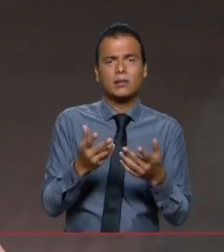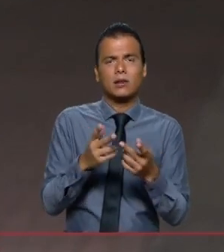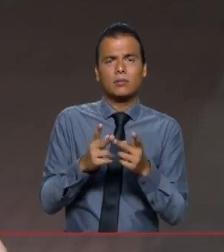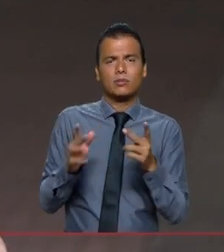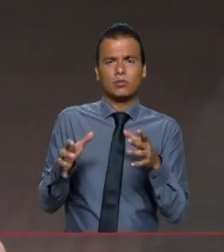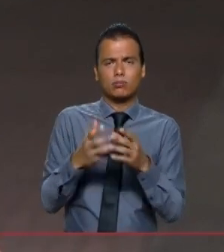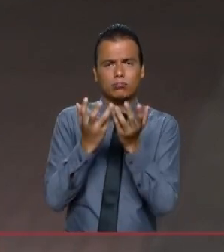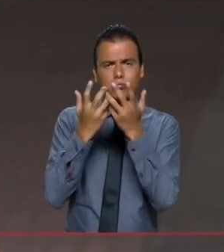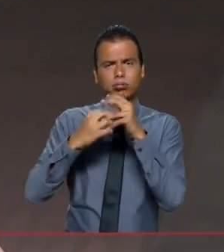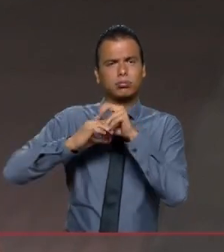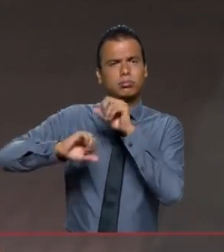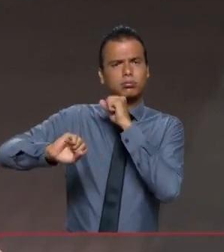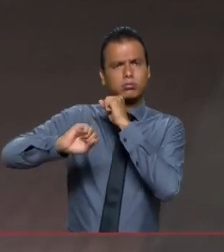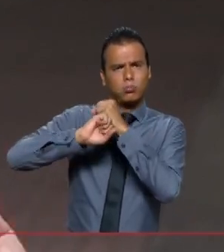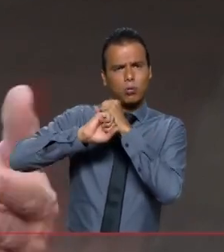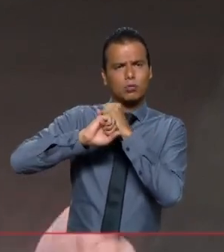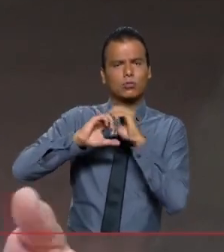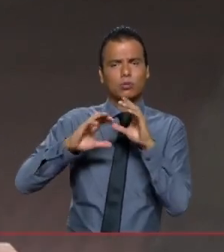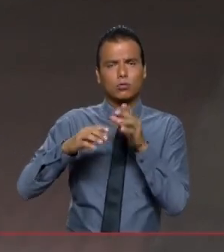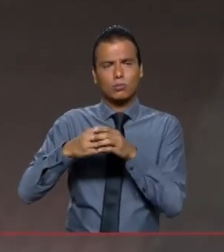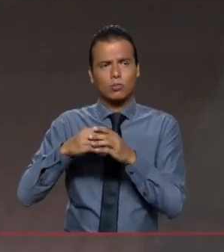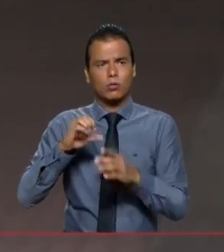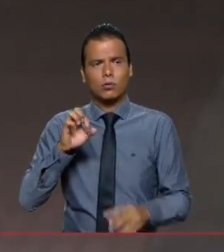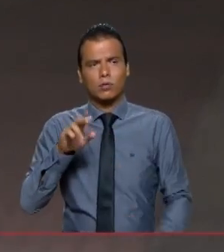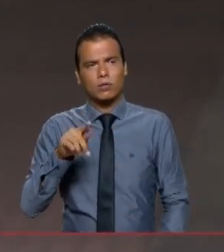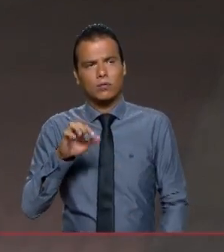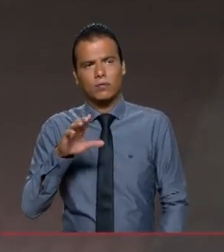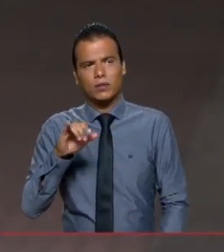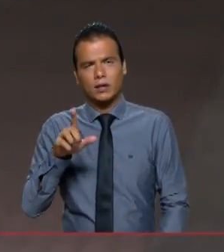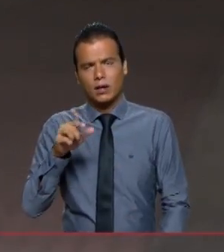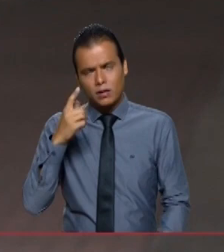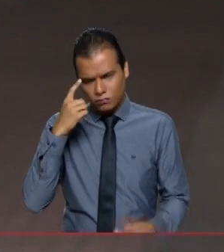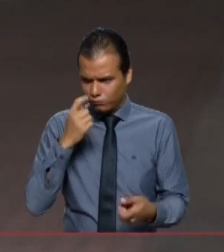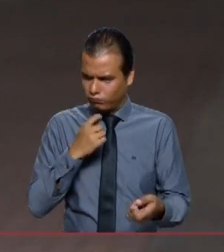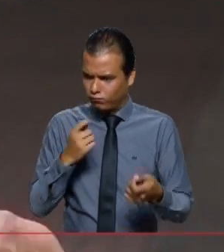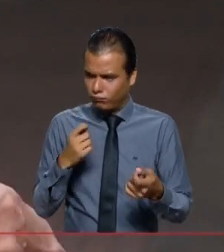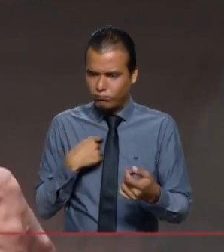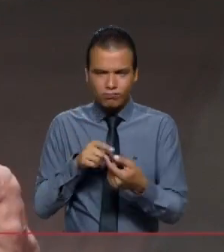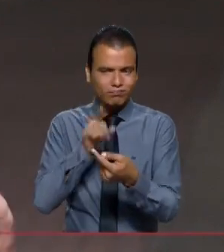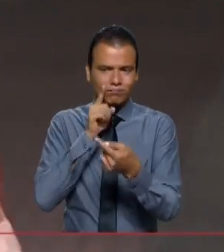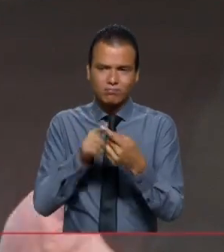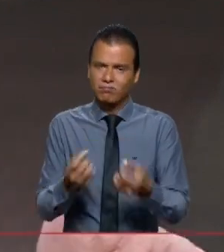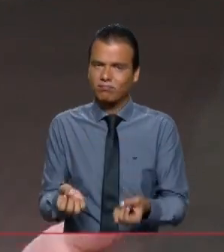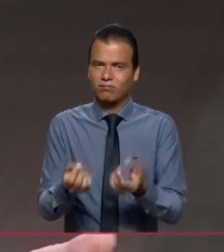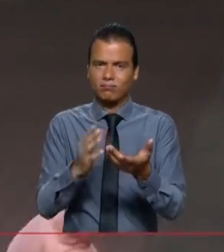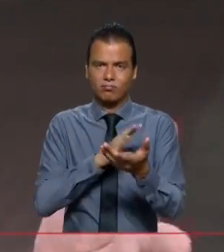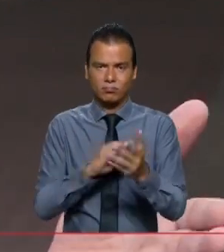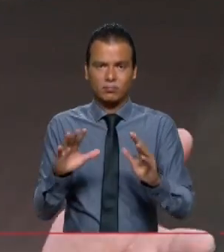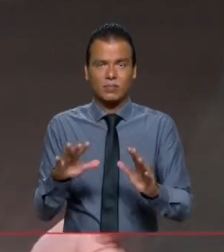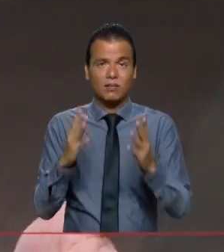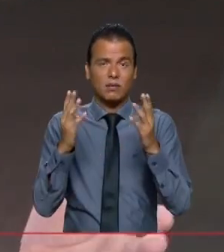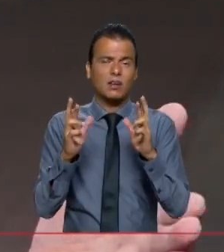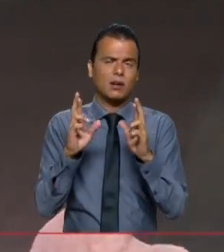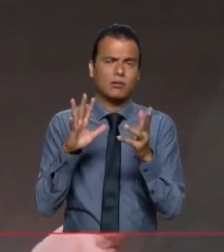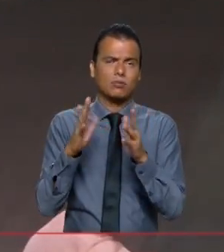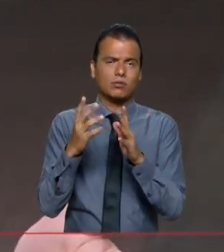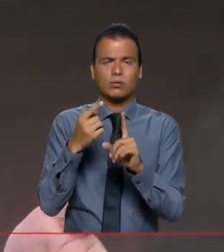los empresarios, un compromiso de Corfecali para hacer la feria de Cali, y se va a hacer la feria de Cali, y seguramente en un mes,